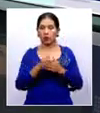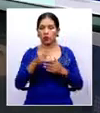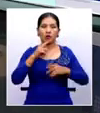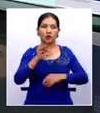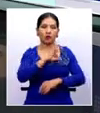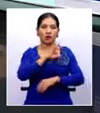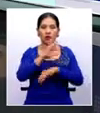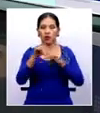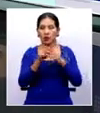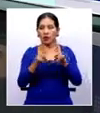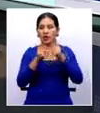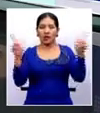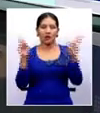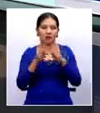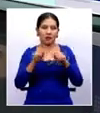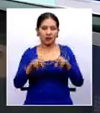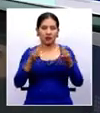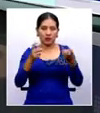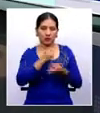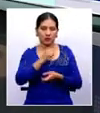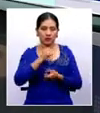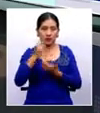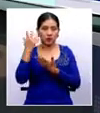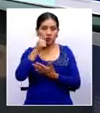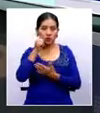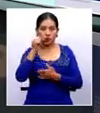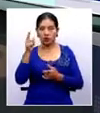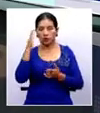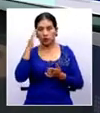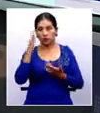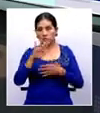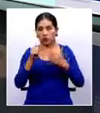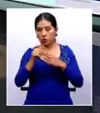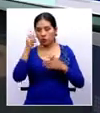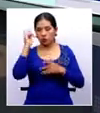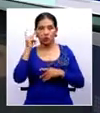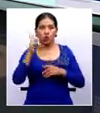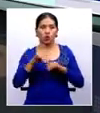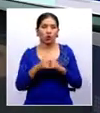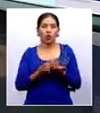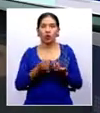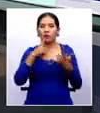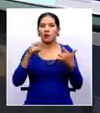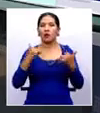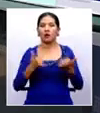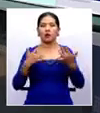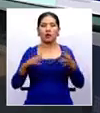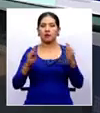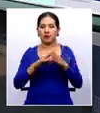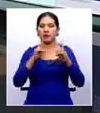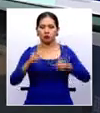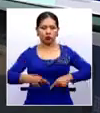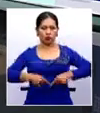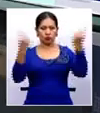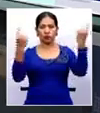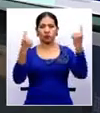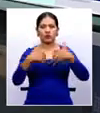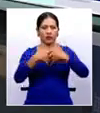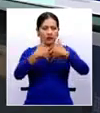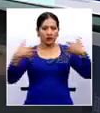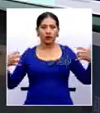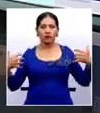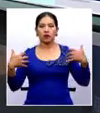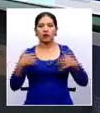más grandes por detrás. Senadora, no sé si usted hace esa lectura política de fracturar, de dividir, de